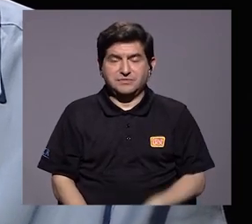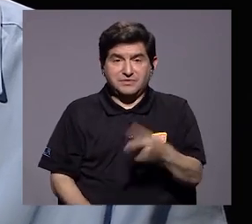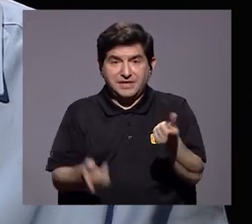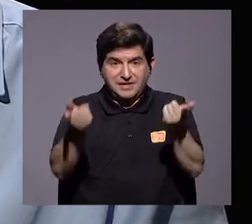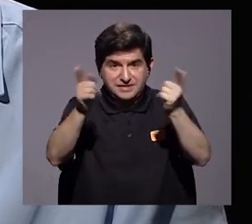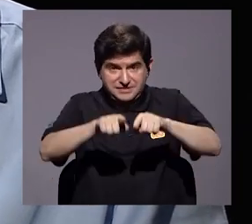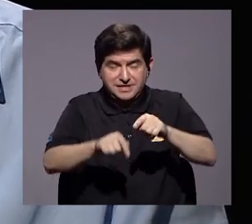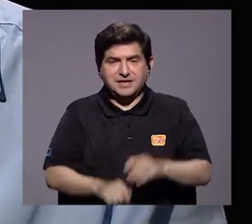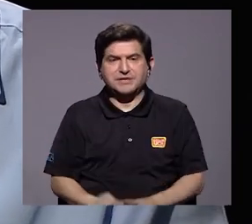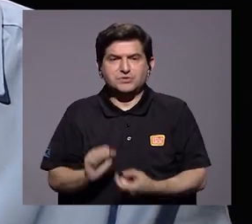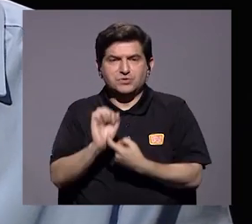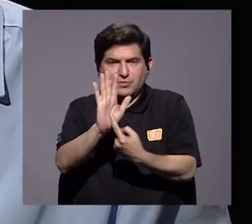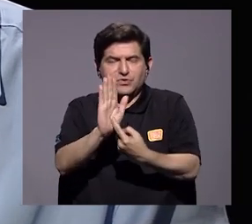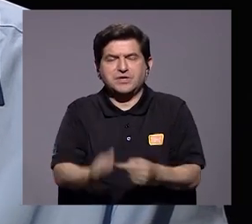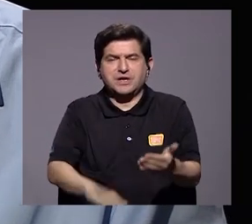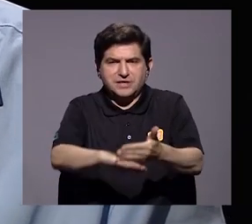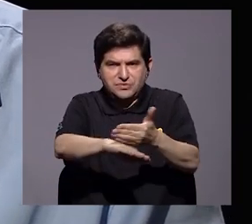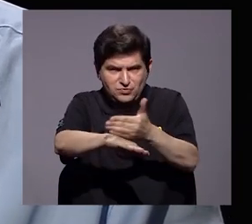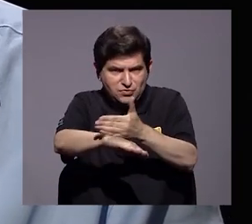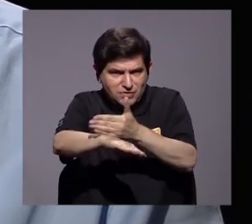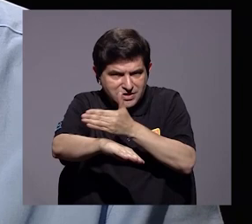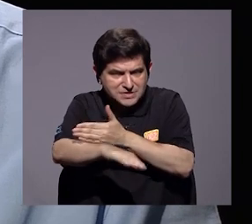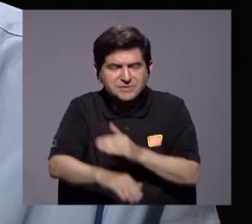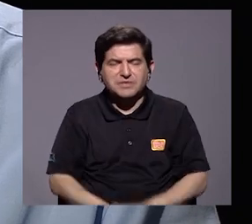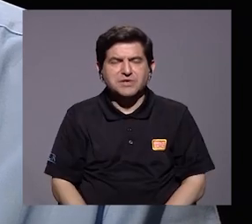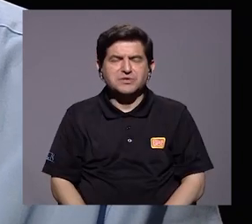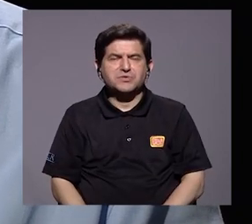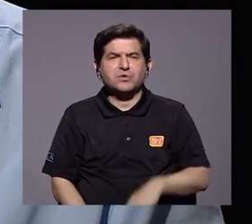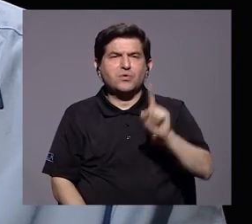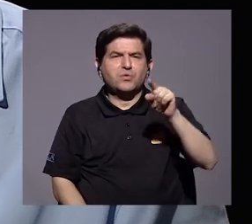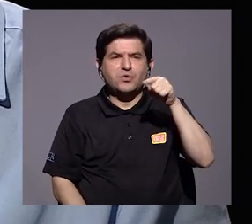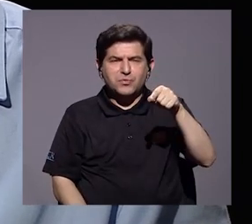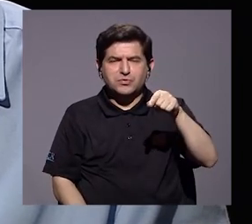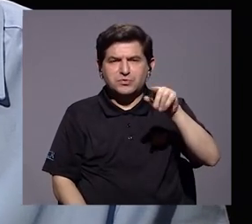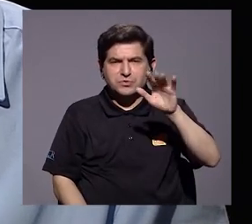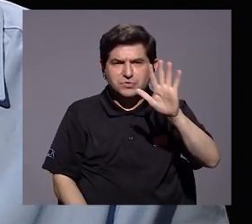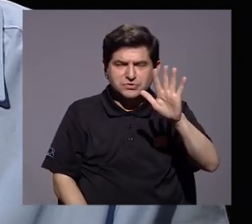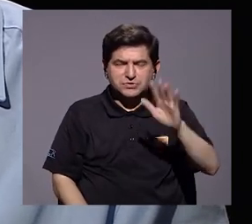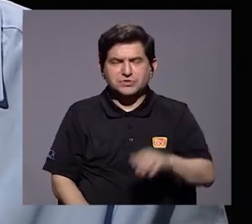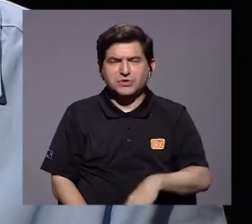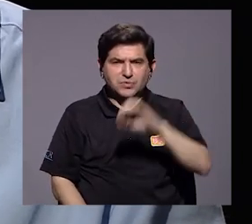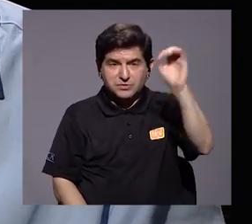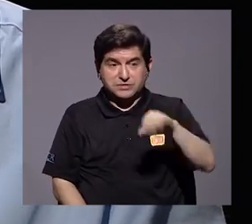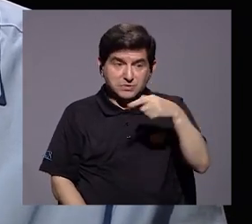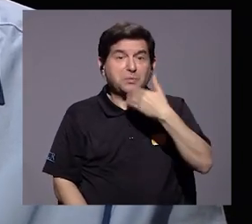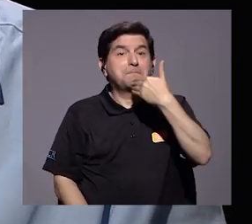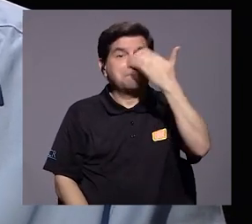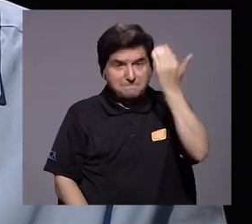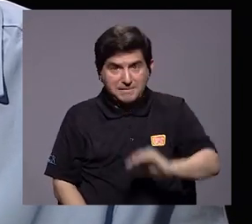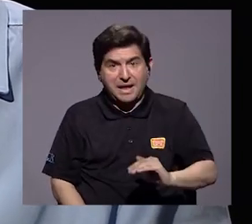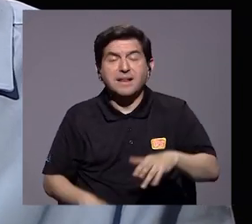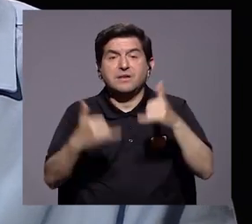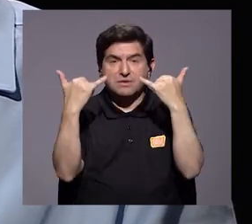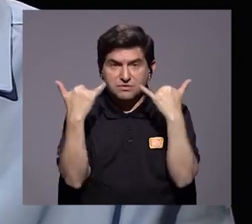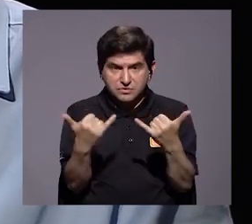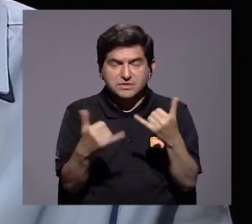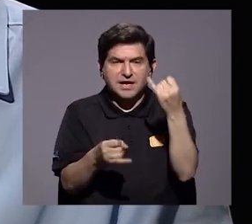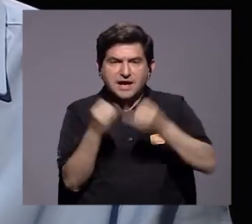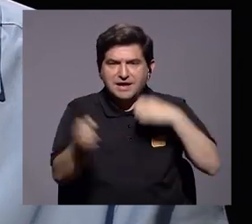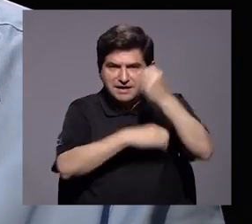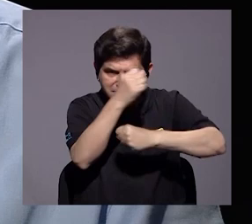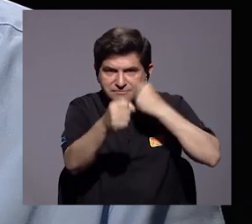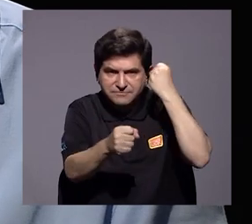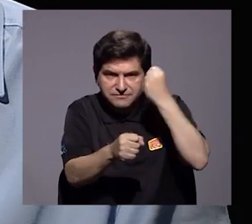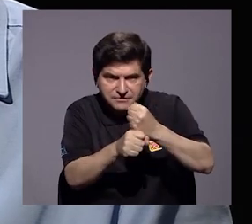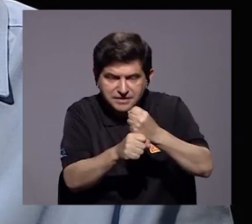crecimiento osea proyectando el crecimiento anual de un uno y medio 1.6 por ciento que hubiera sido muy malo ya